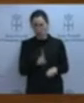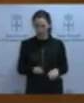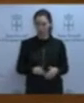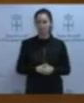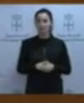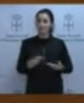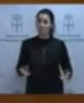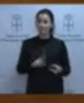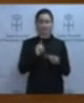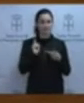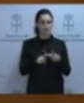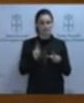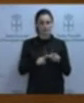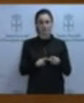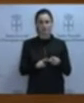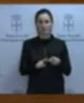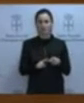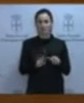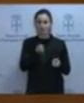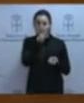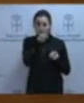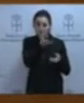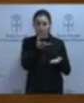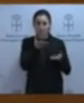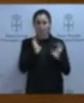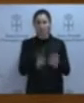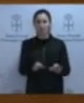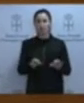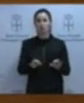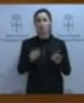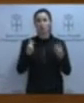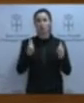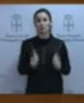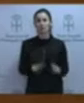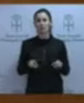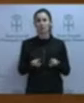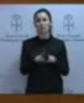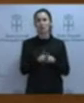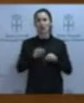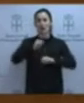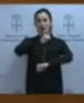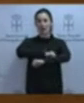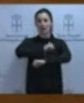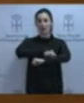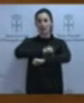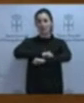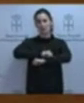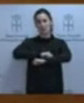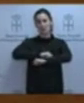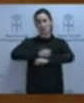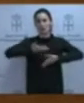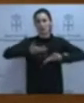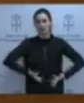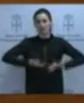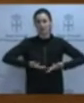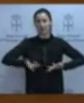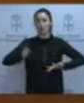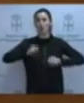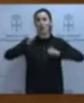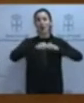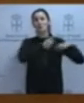Y en segundo lugar, decí que por Tarna non pasen camiones con elefantes. La realidad é que pasen camiones con carbón